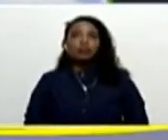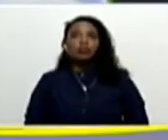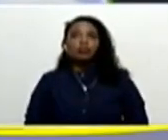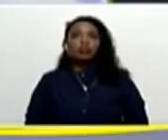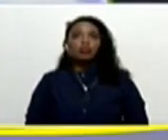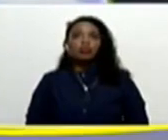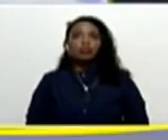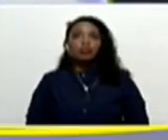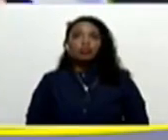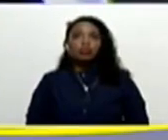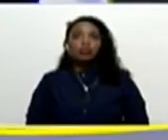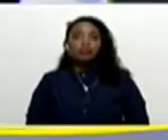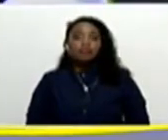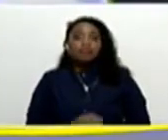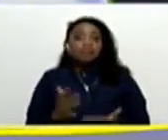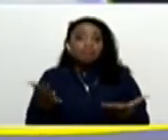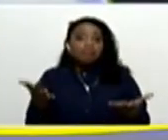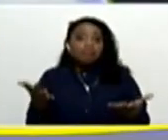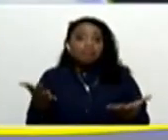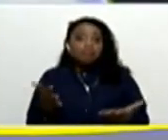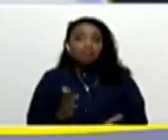Y